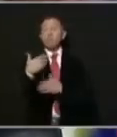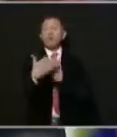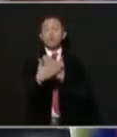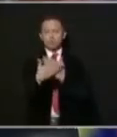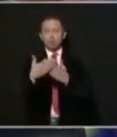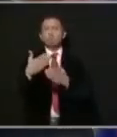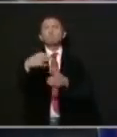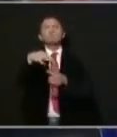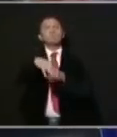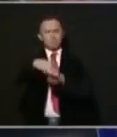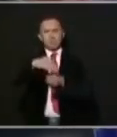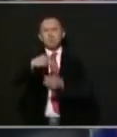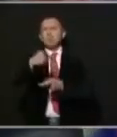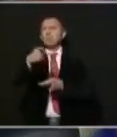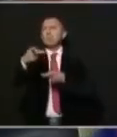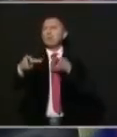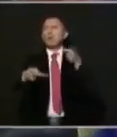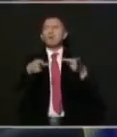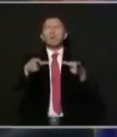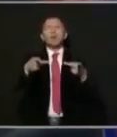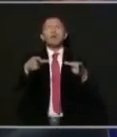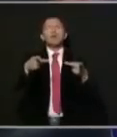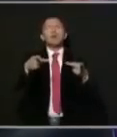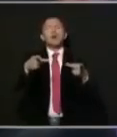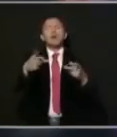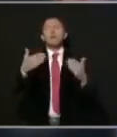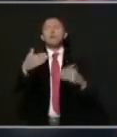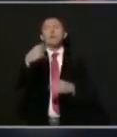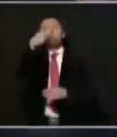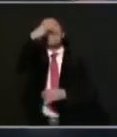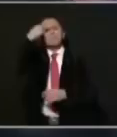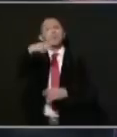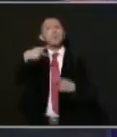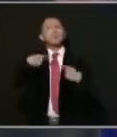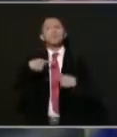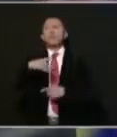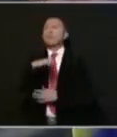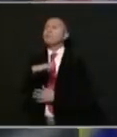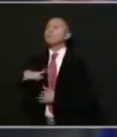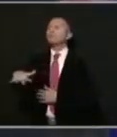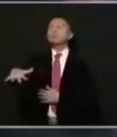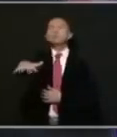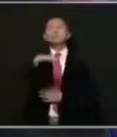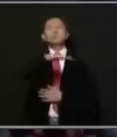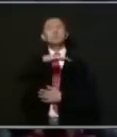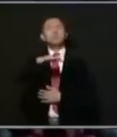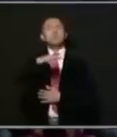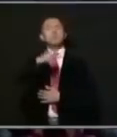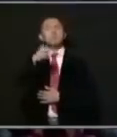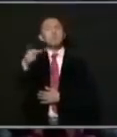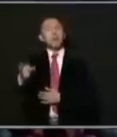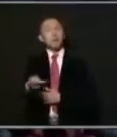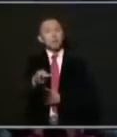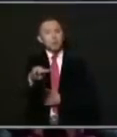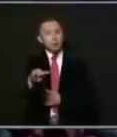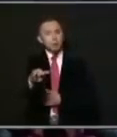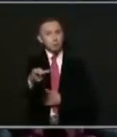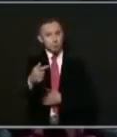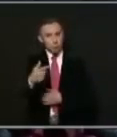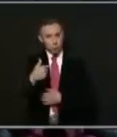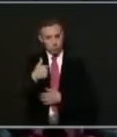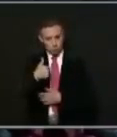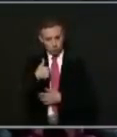preguntarle a los mexicanos si continúo en la presidencia o